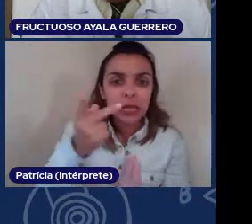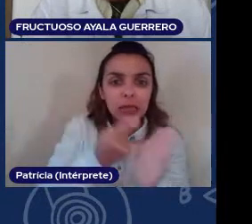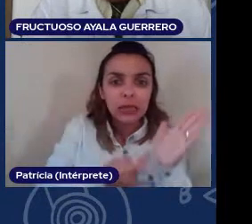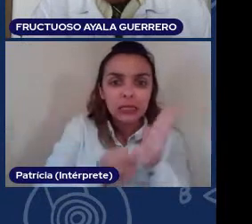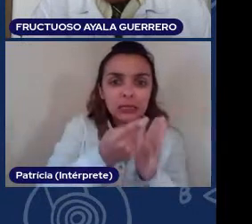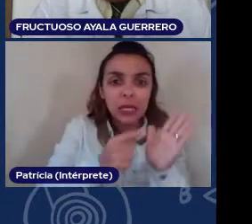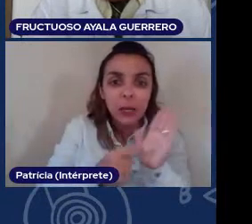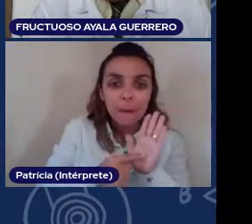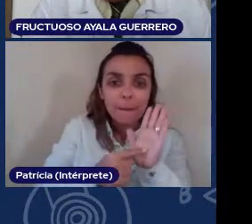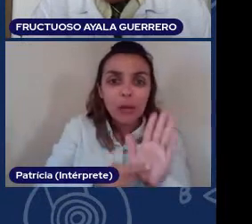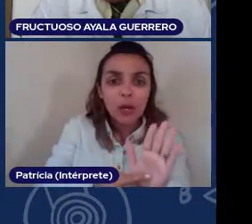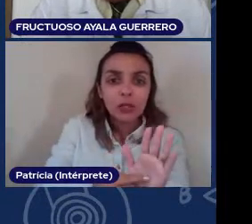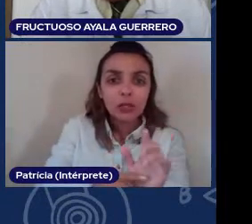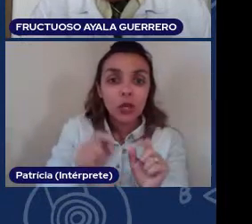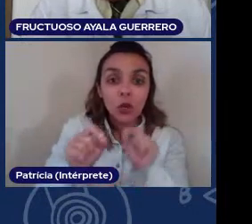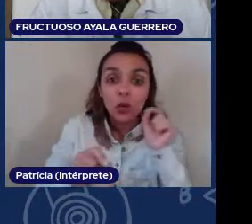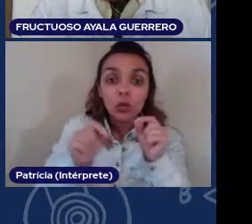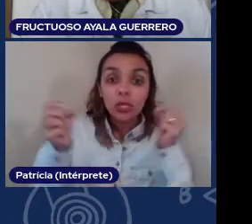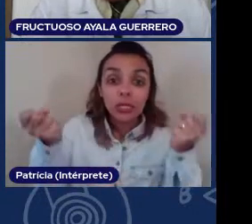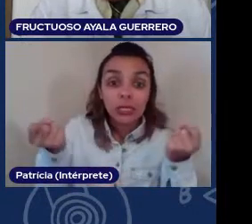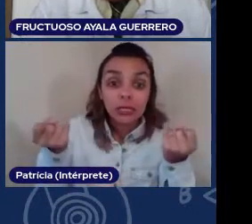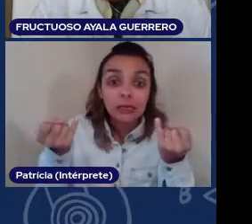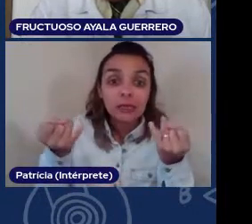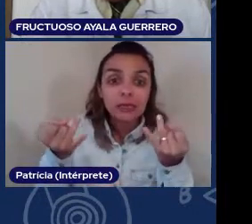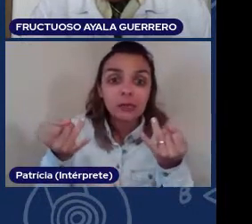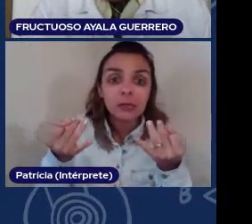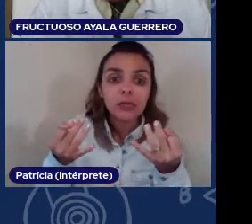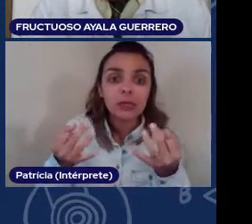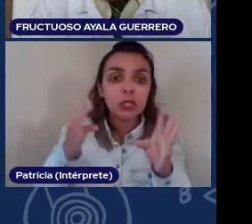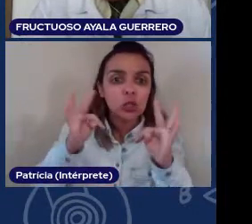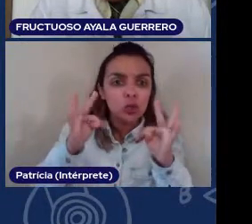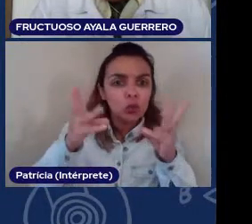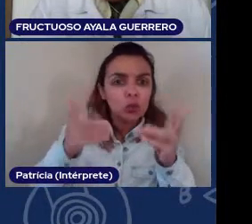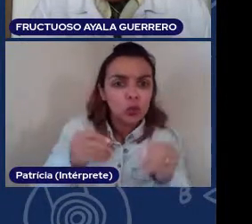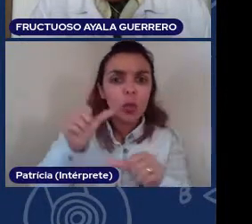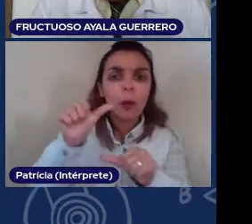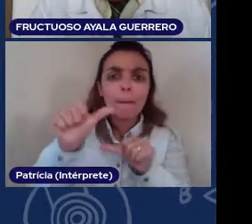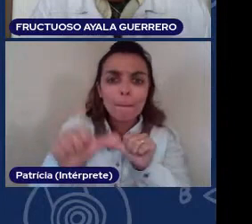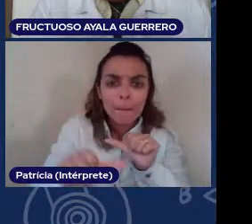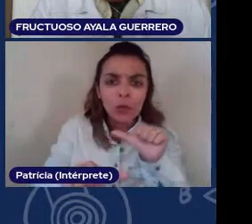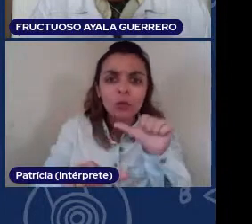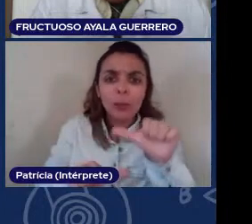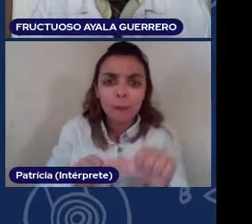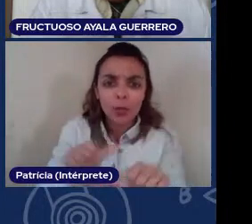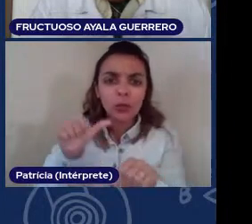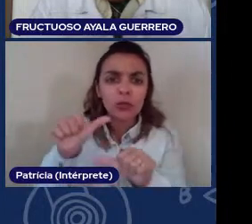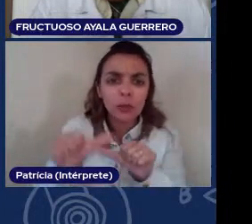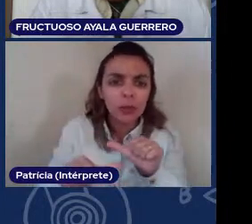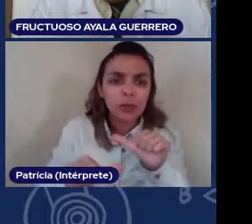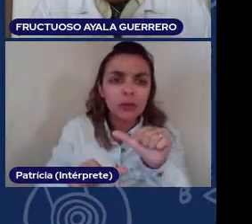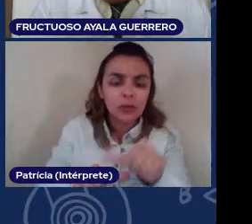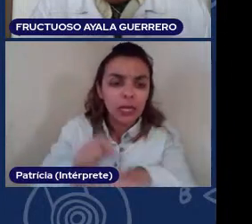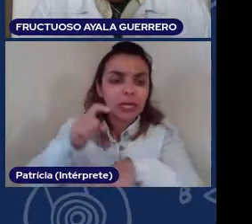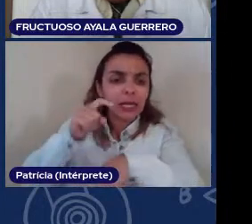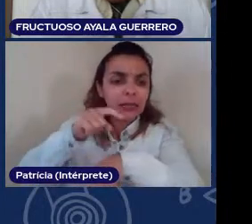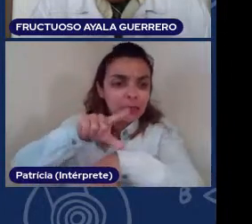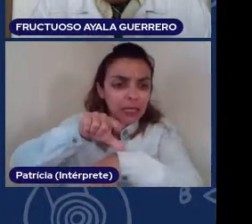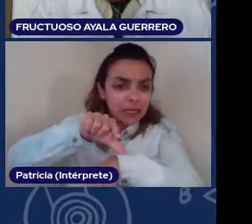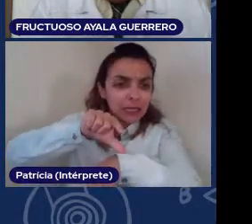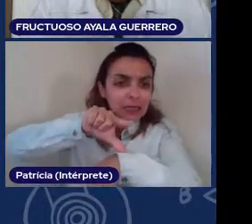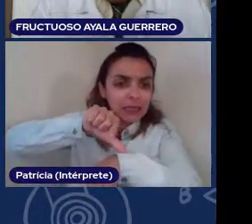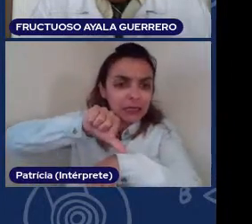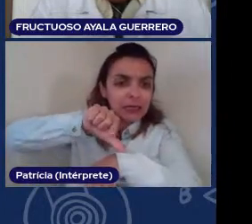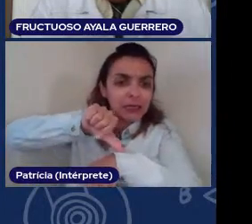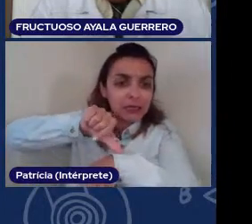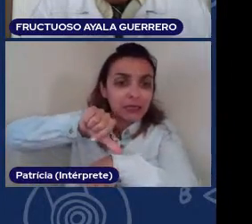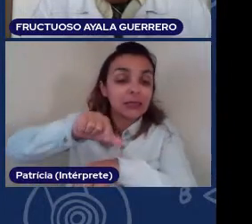que les acabo de explicar, que todo se modifica siguiendo el ritmo de las 24 horas, gracias